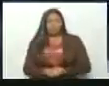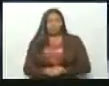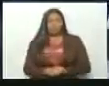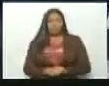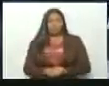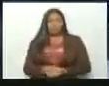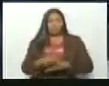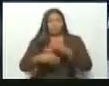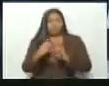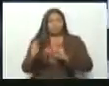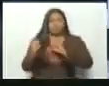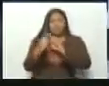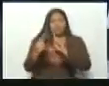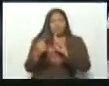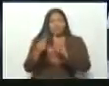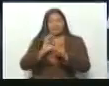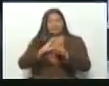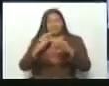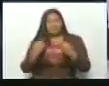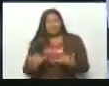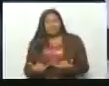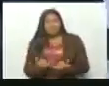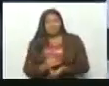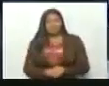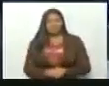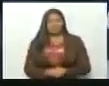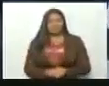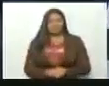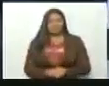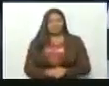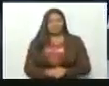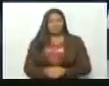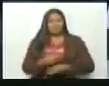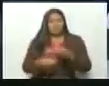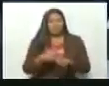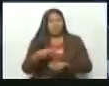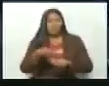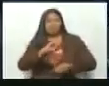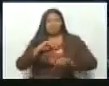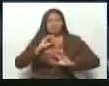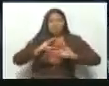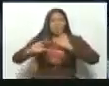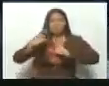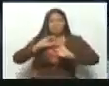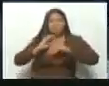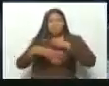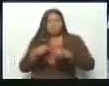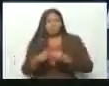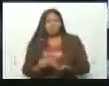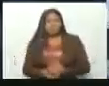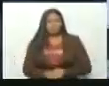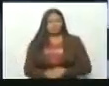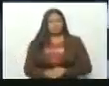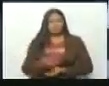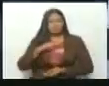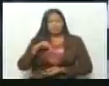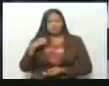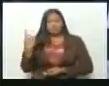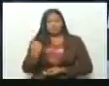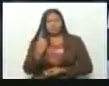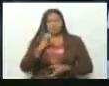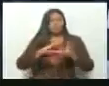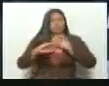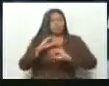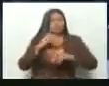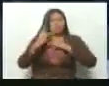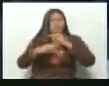cómo enfrentar la hegemonía mediática y cómo sobre todo poder comunicarnos. No solamente nos comunicamos a